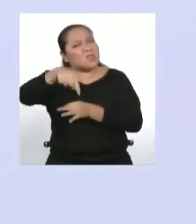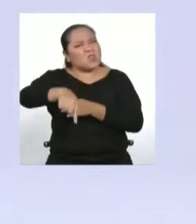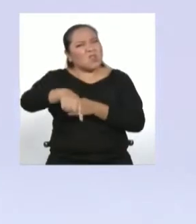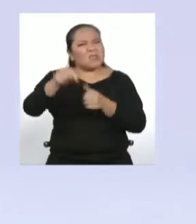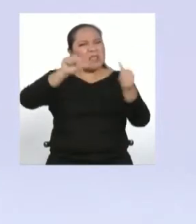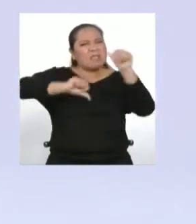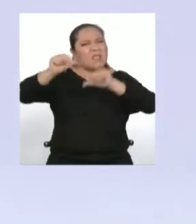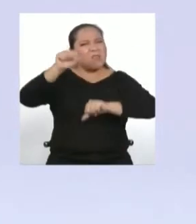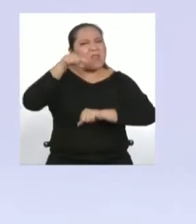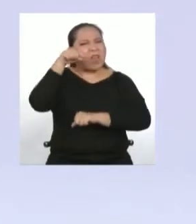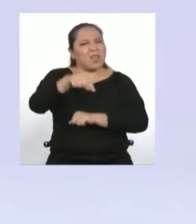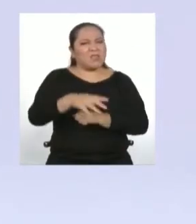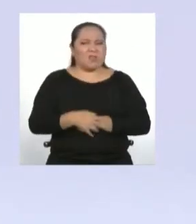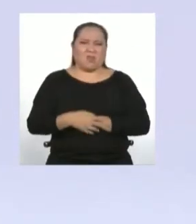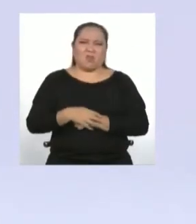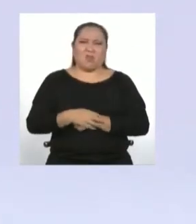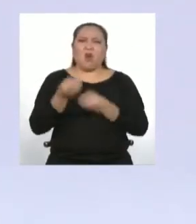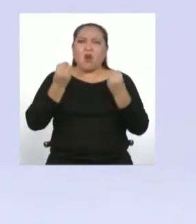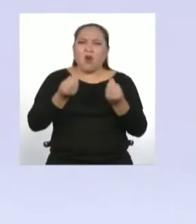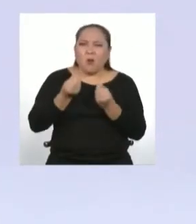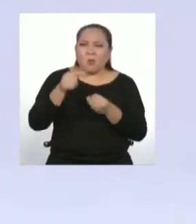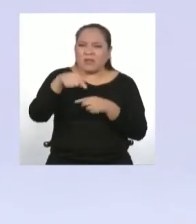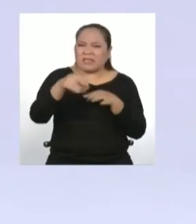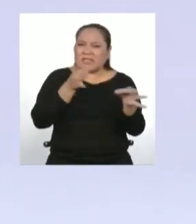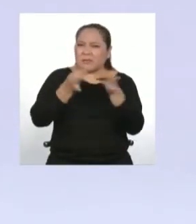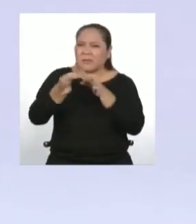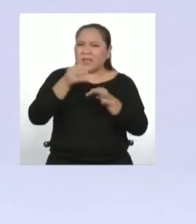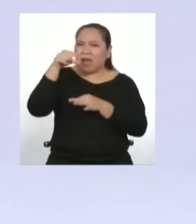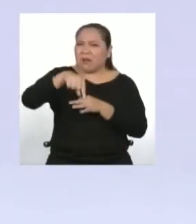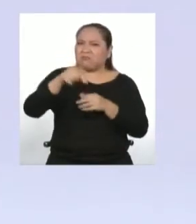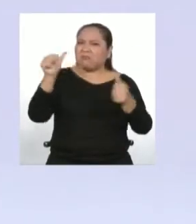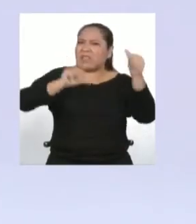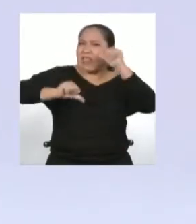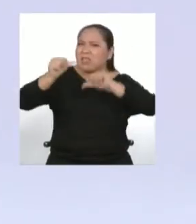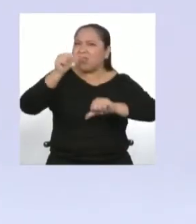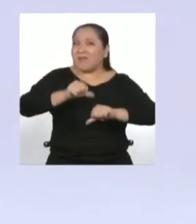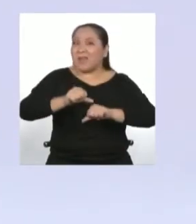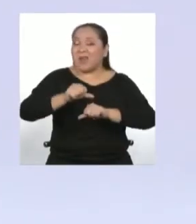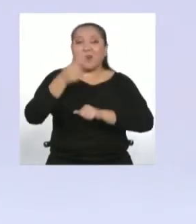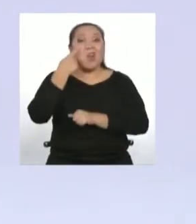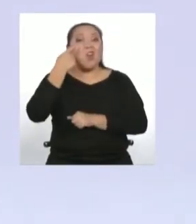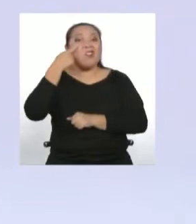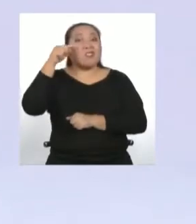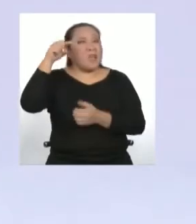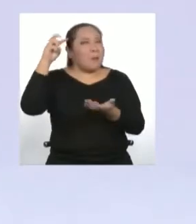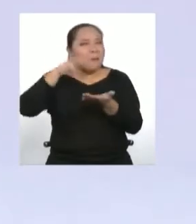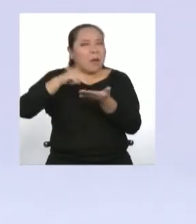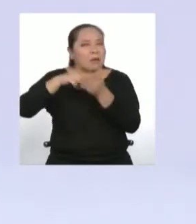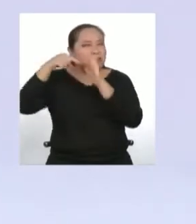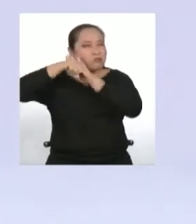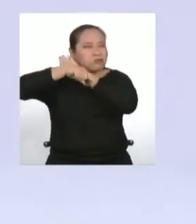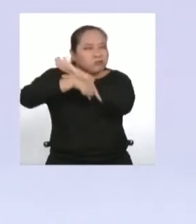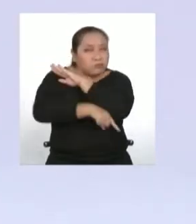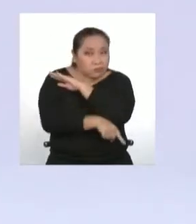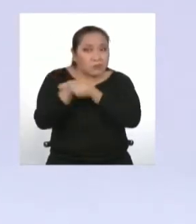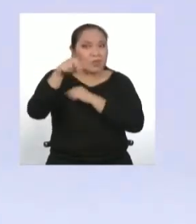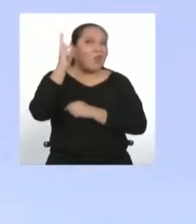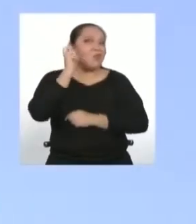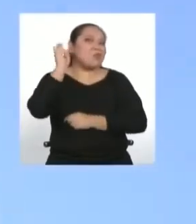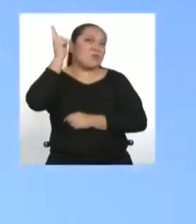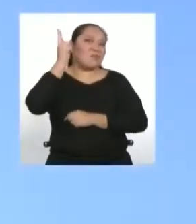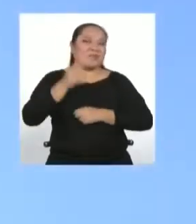recomendación? ¿Cómo se puede dar una explicación científica sobre esto? Bueno, para conocer y profundizar más sobre este tema, vamos a escuchar a nuestro